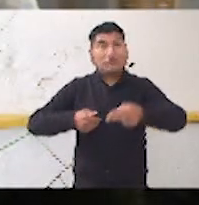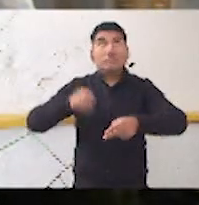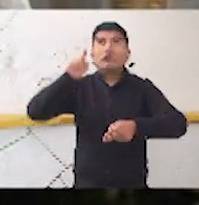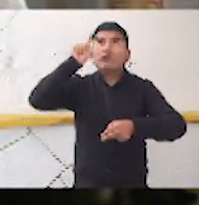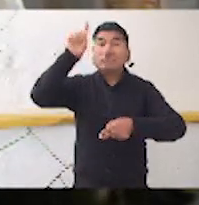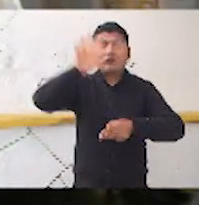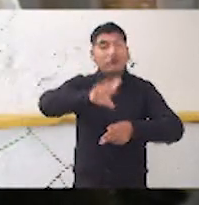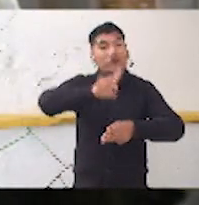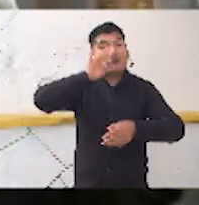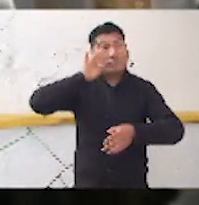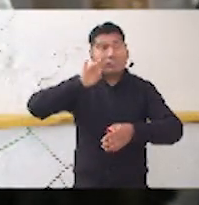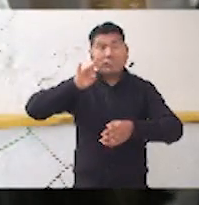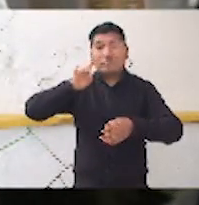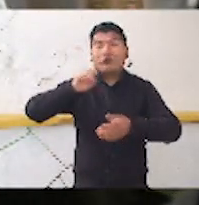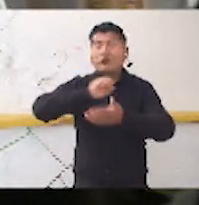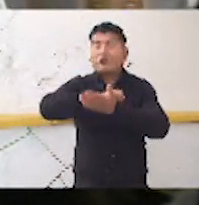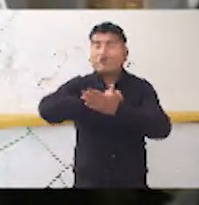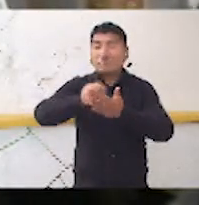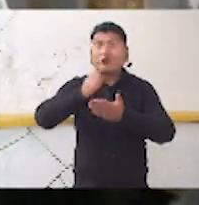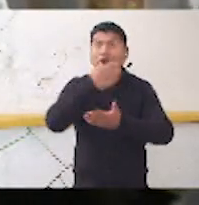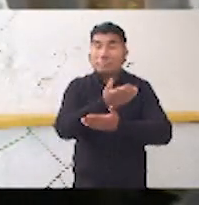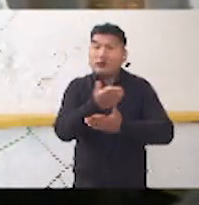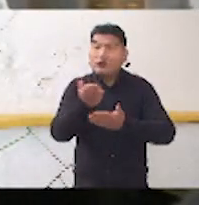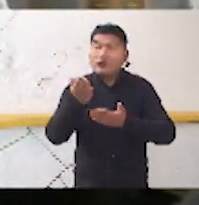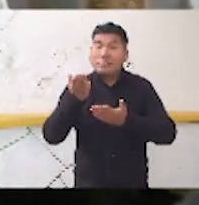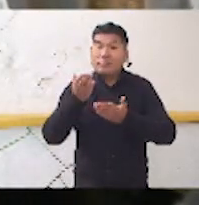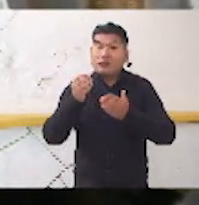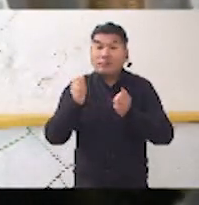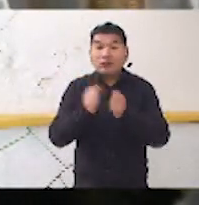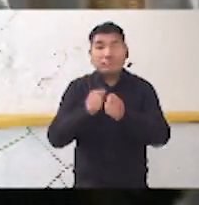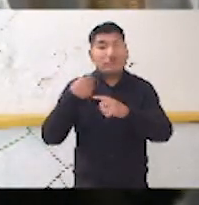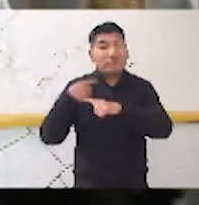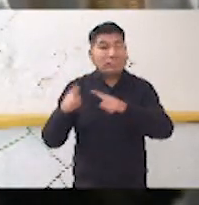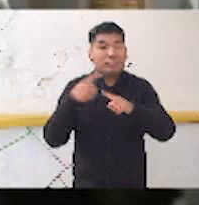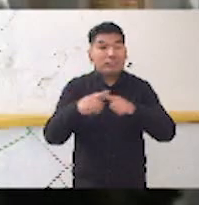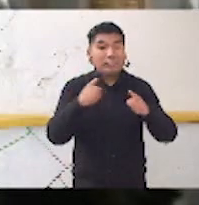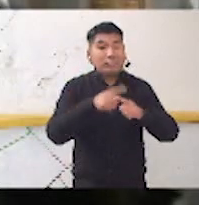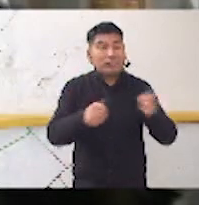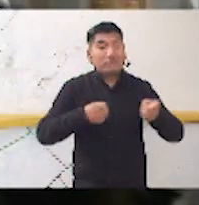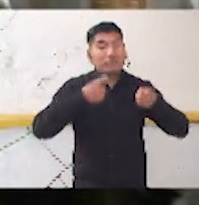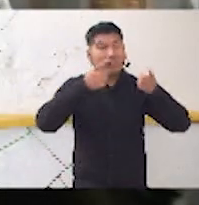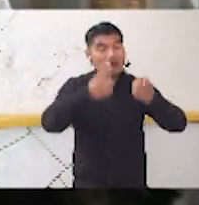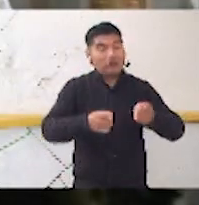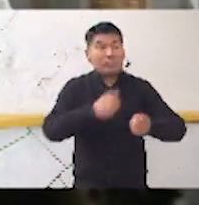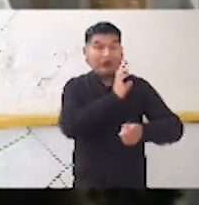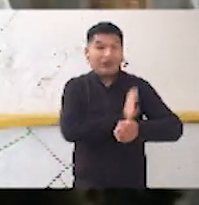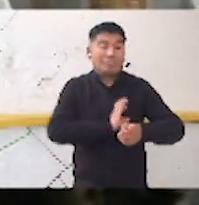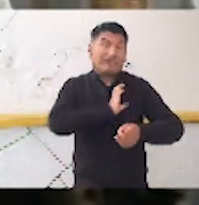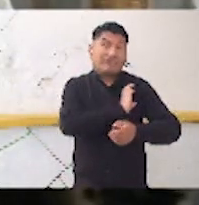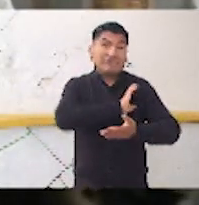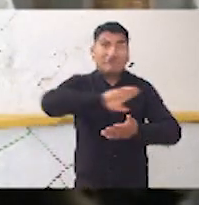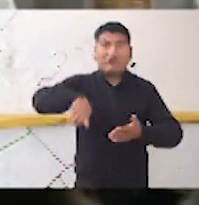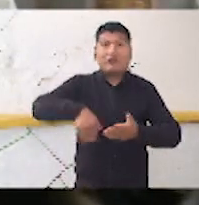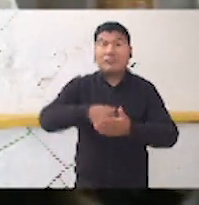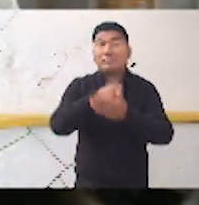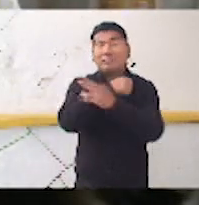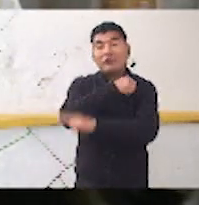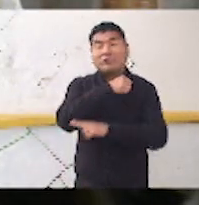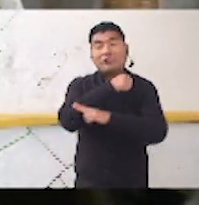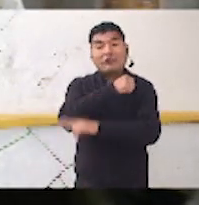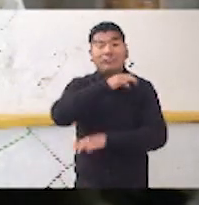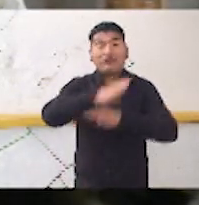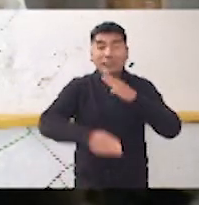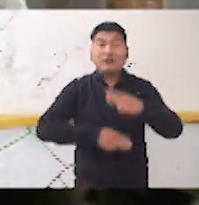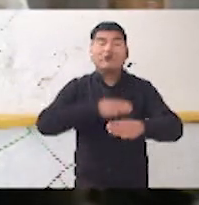elegiste dispensadores de los santos misterios con variedad de dones y carismas para que todas las naciones de la